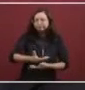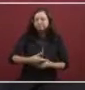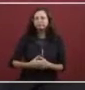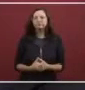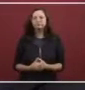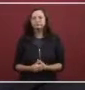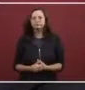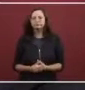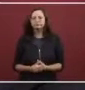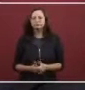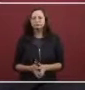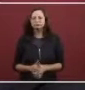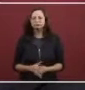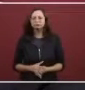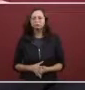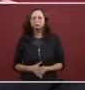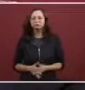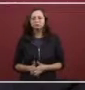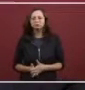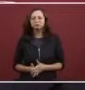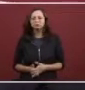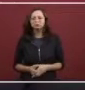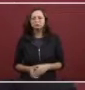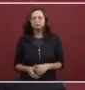no ser